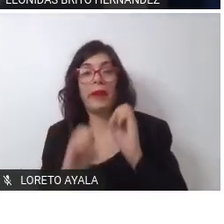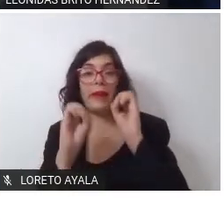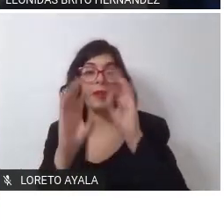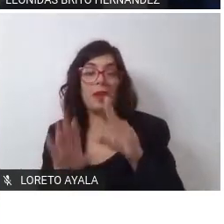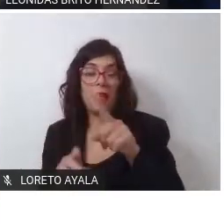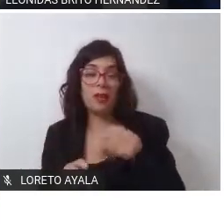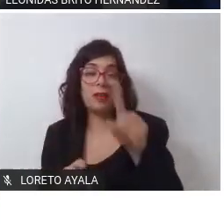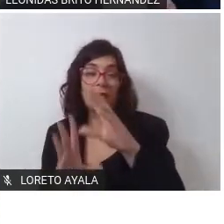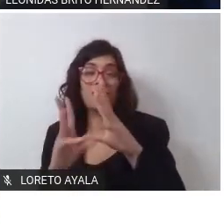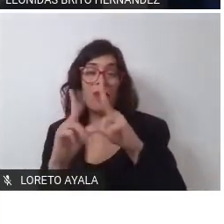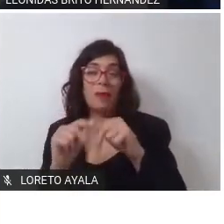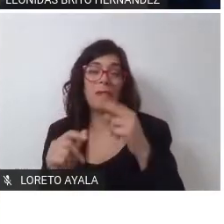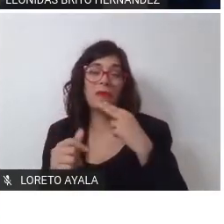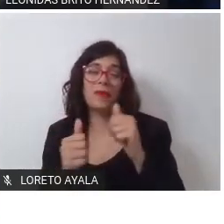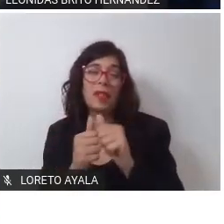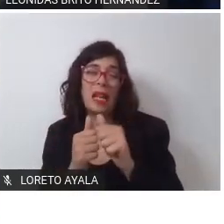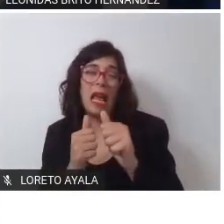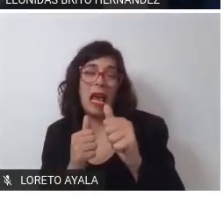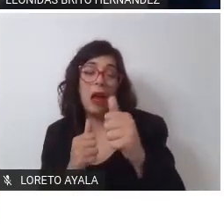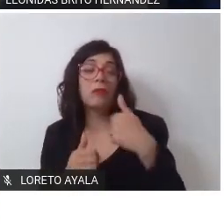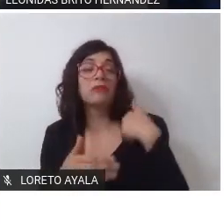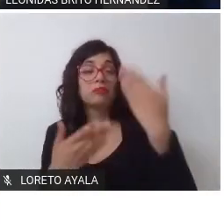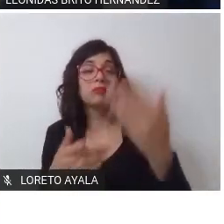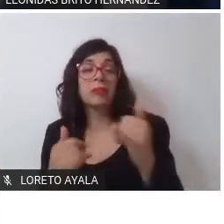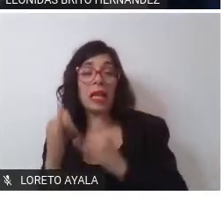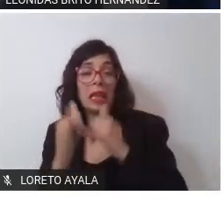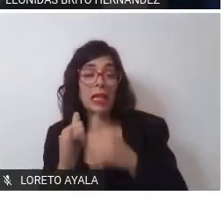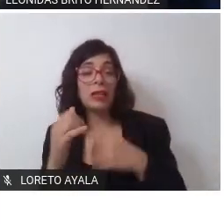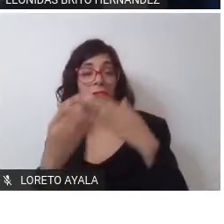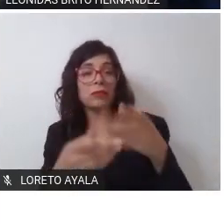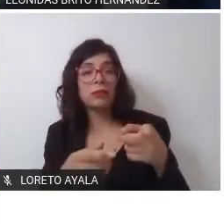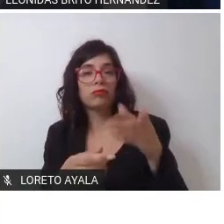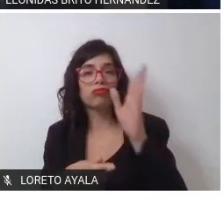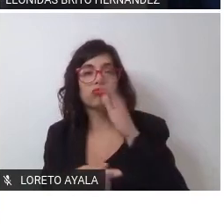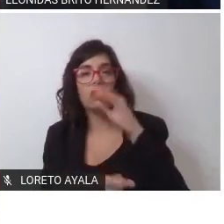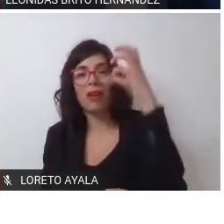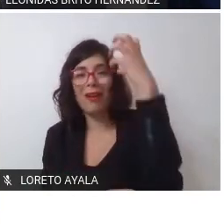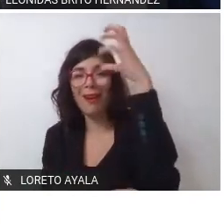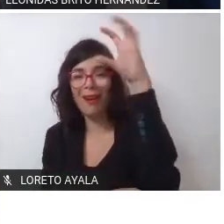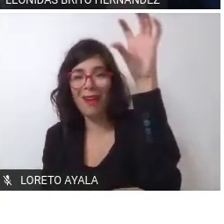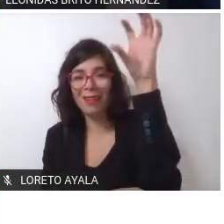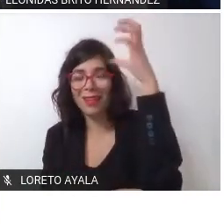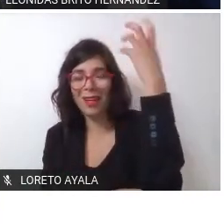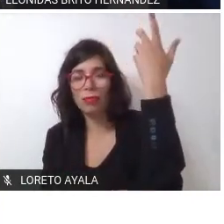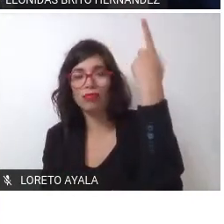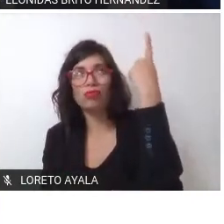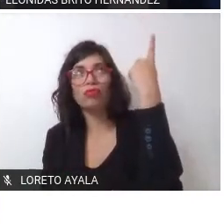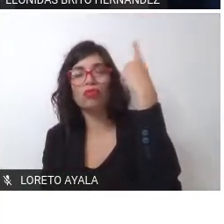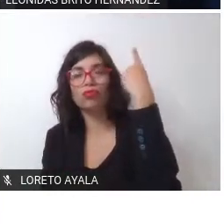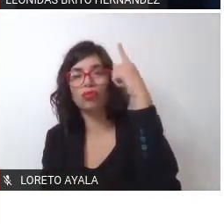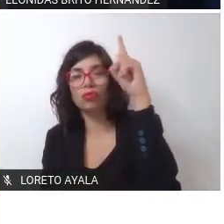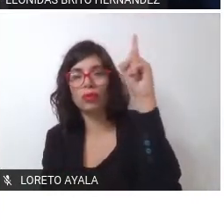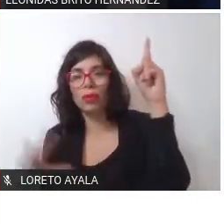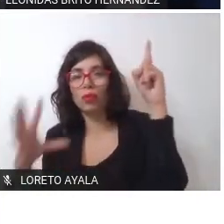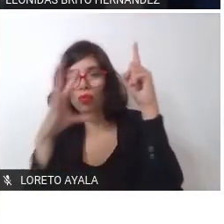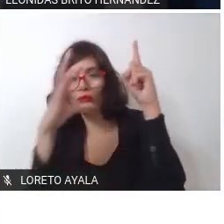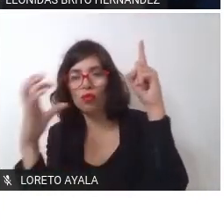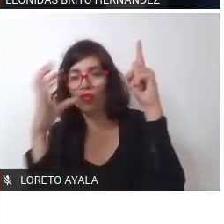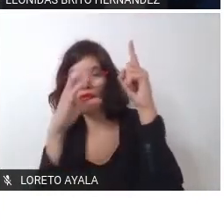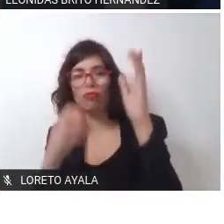esas familias que viven muy alejadas, no me sirve que no hay antena, no hay, aunque le entregue